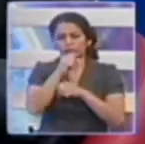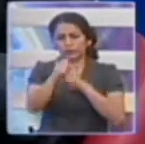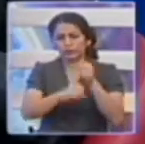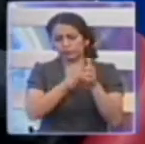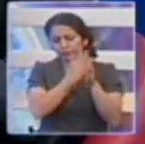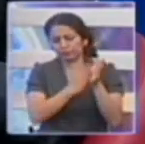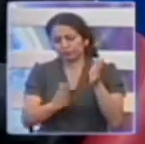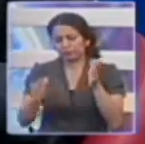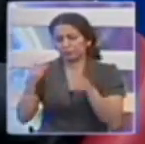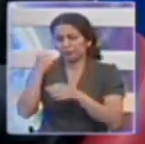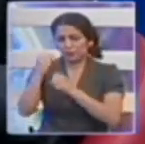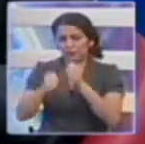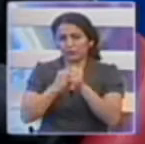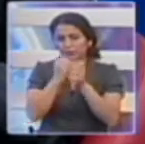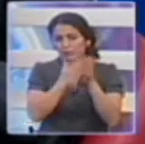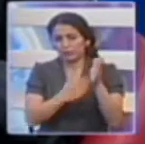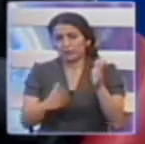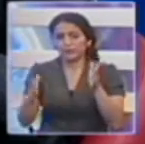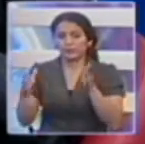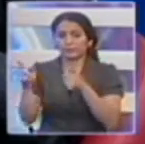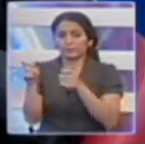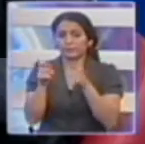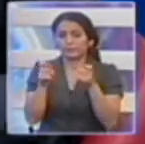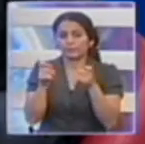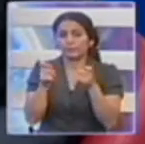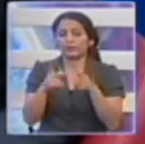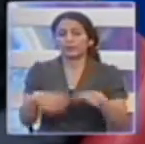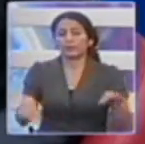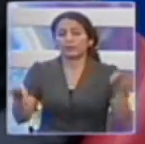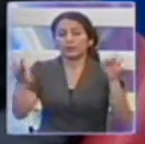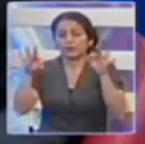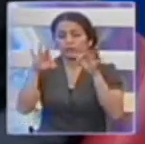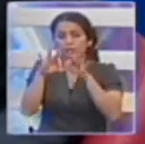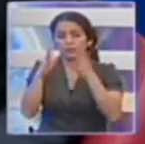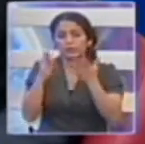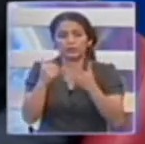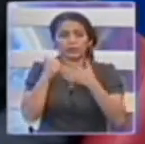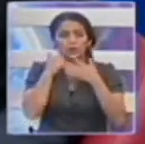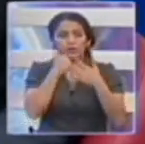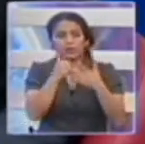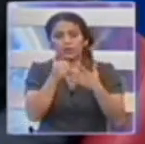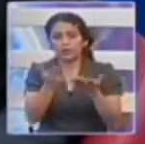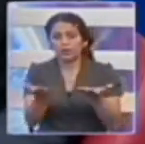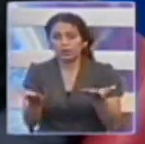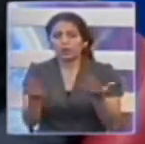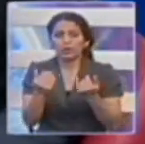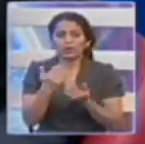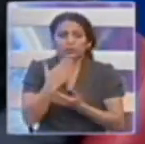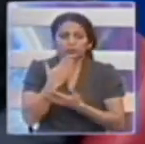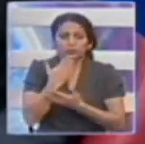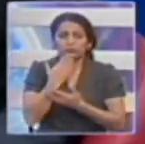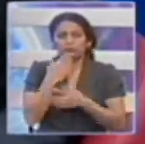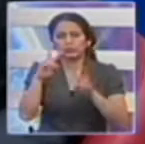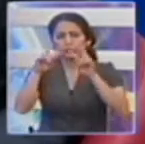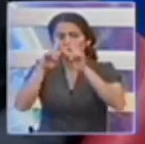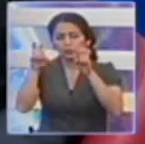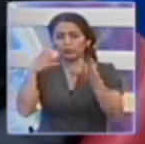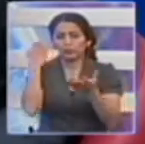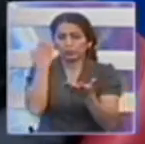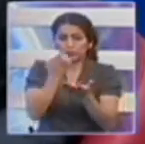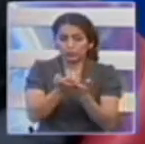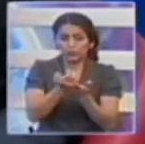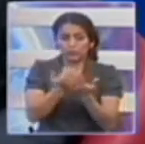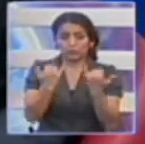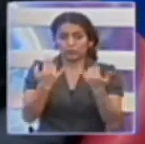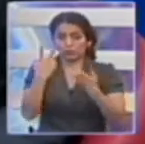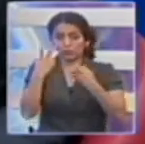objetivo, o es importante como objetivo, establecer primero un buen diagnóstico acerca de los puntos principales de la gestión económica que han generado problemas